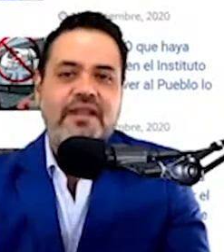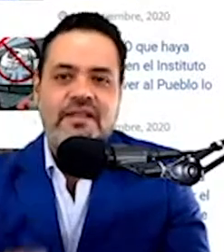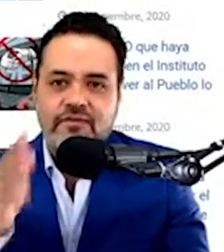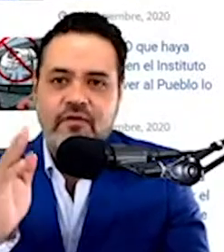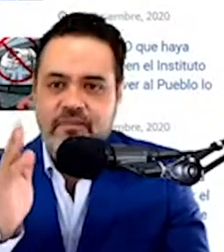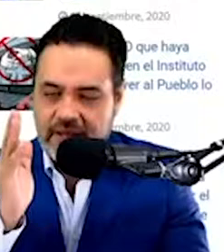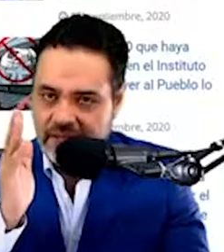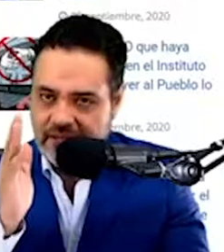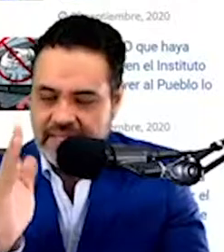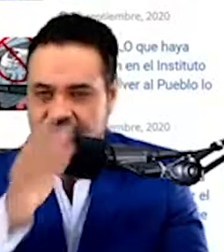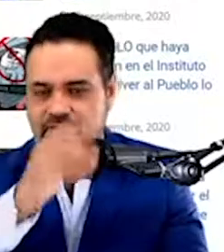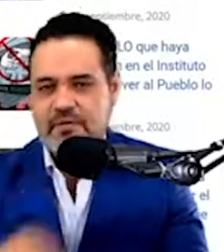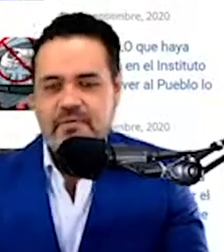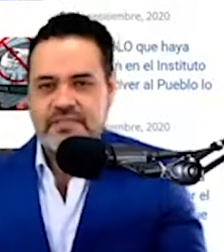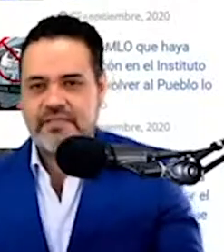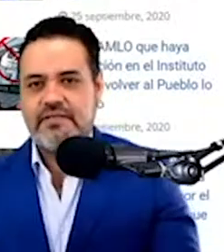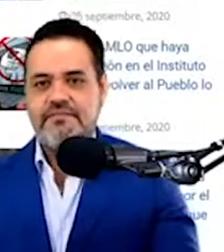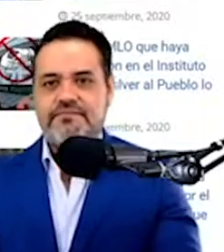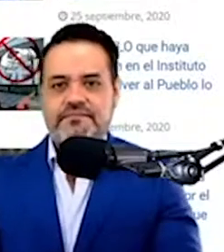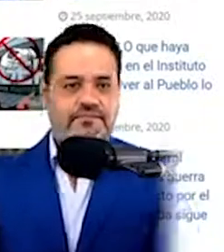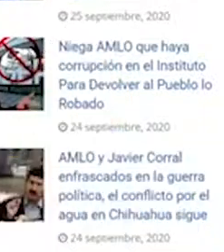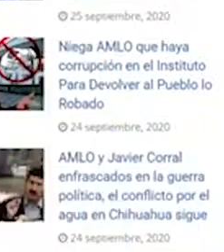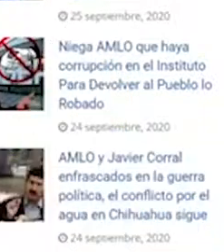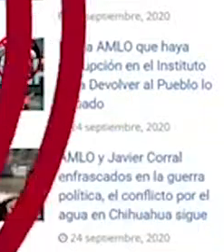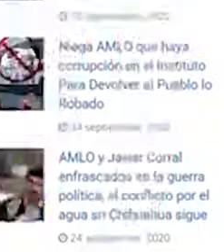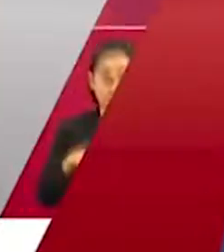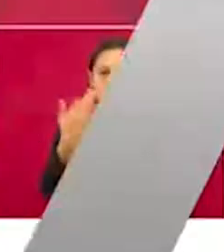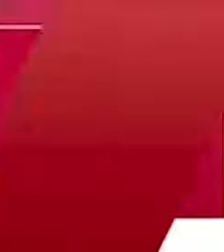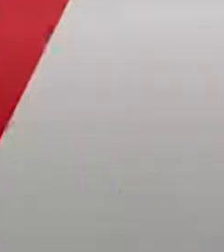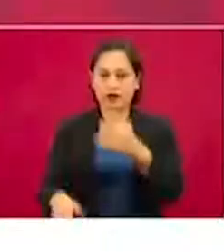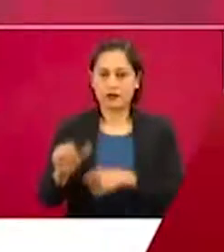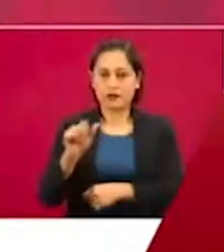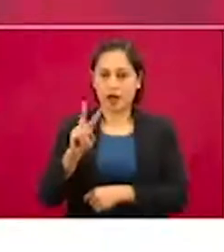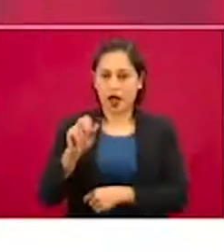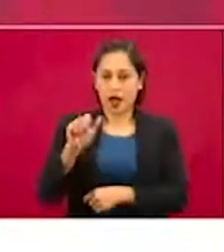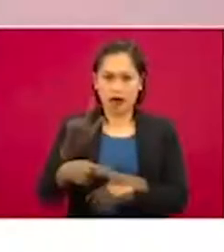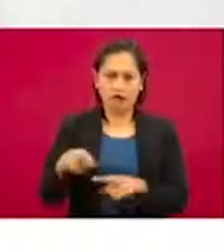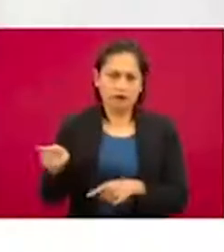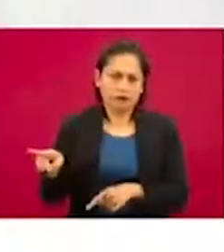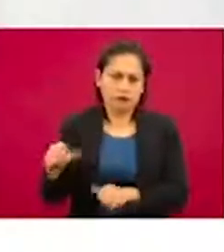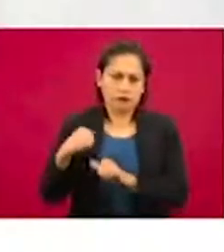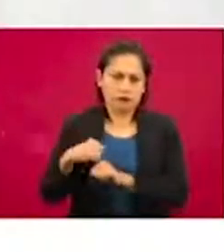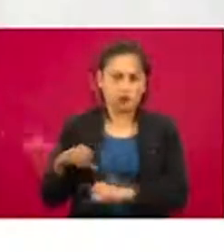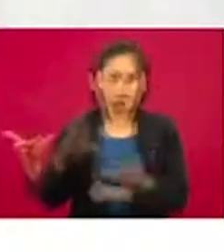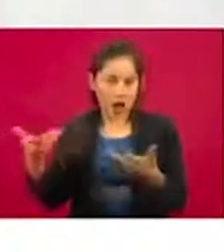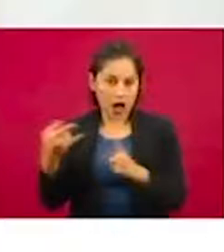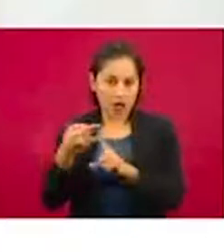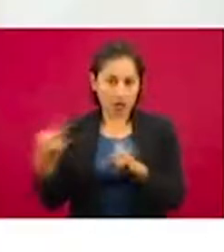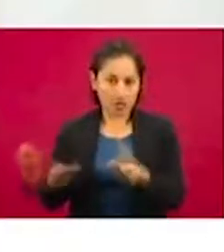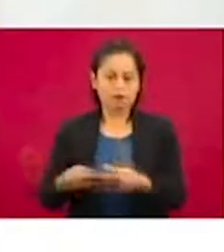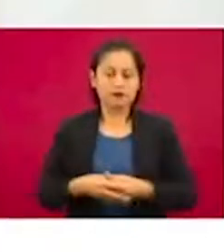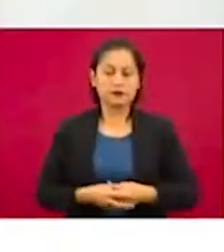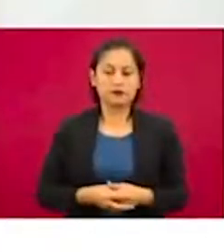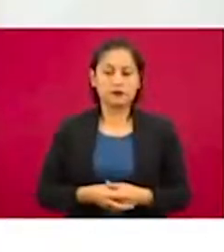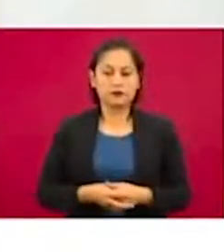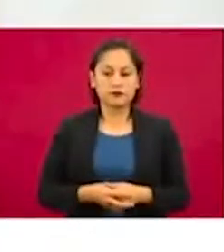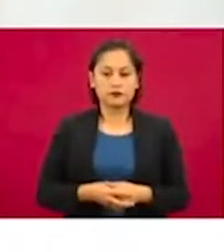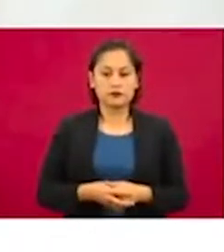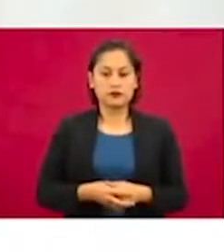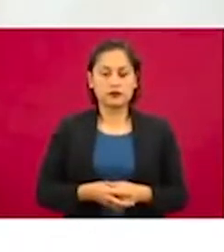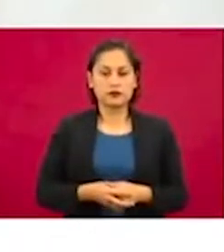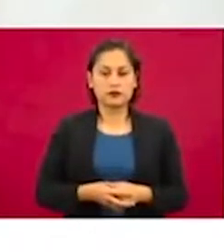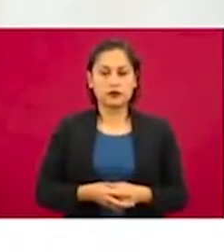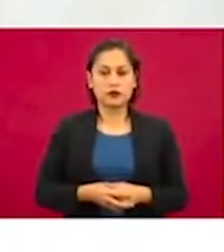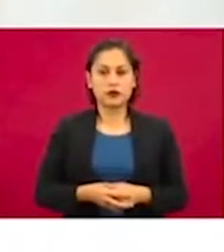primera plana de reforma así lo explicó el presidente pues es la fiscalía que fue la que entregó el cheque y nosotros